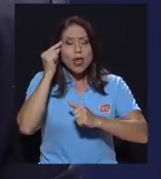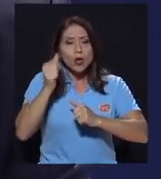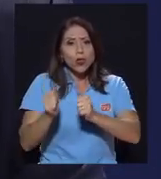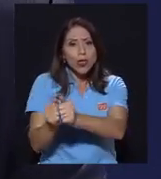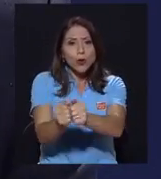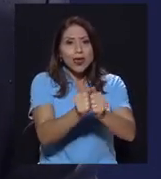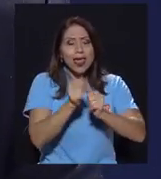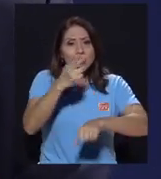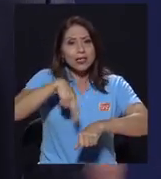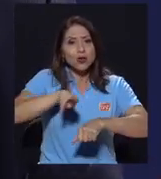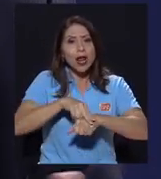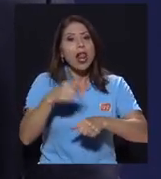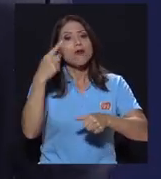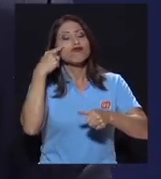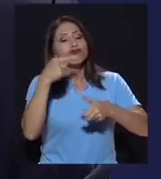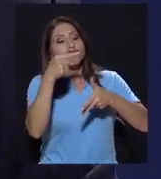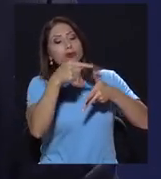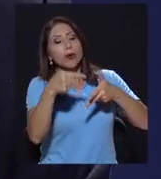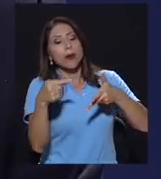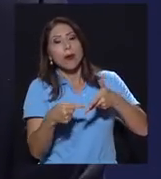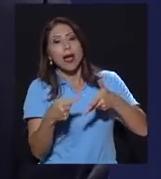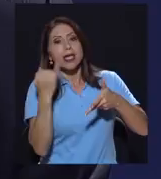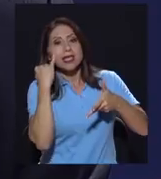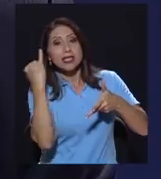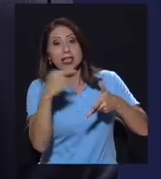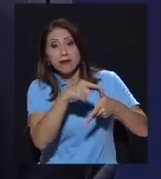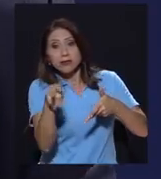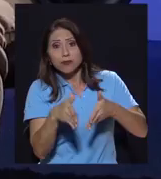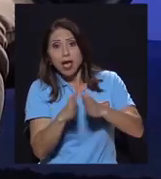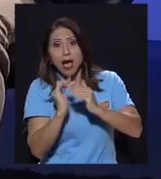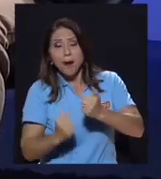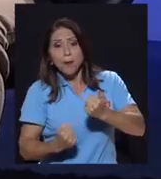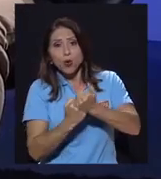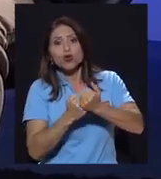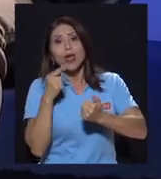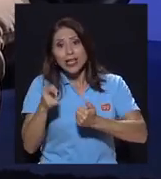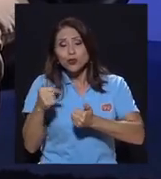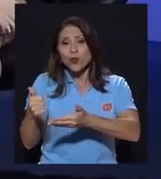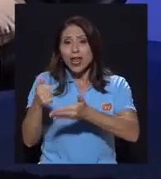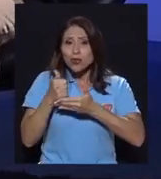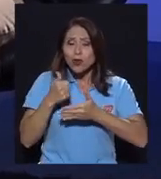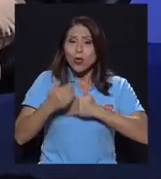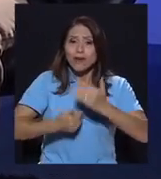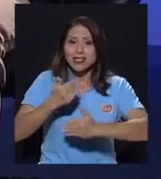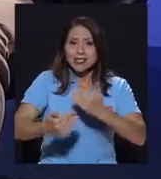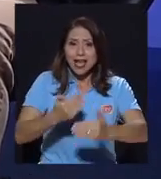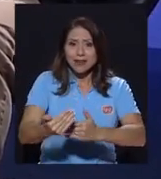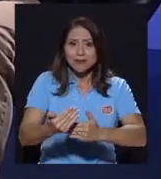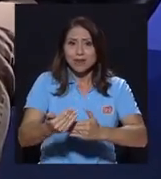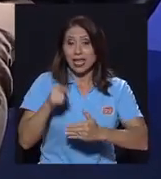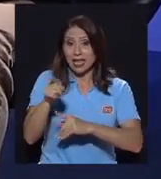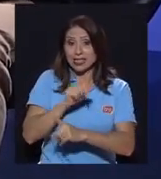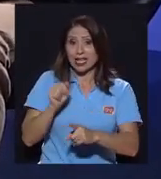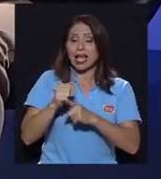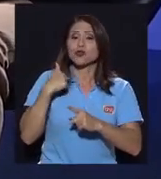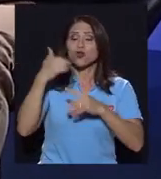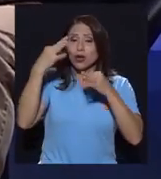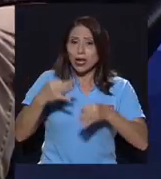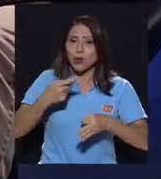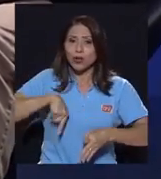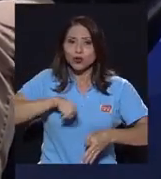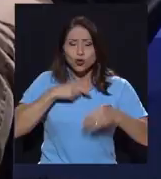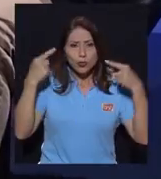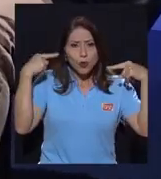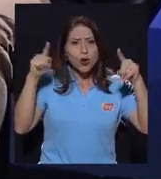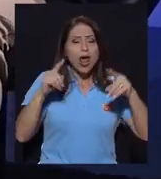primeras iniciativas que les pedimos lo apoye eso hubiera ayudado a varios a avanzar en este caso en particular creo que hemos logrado articular